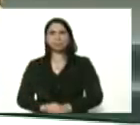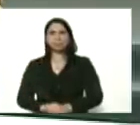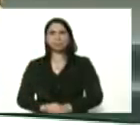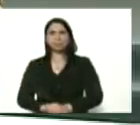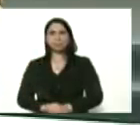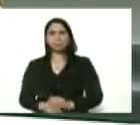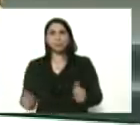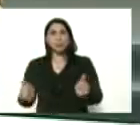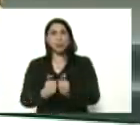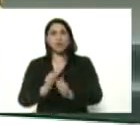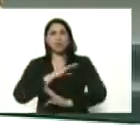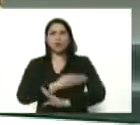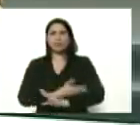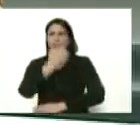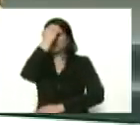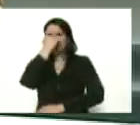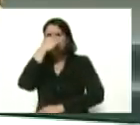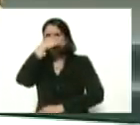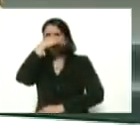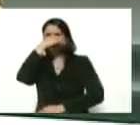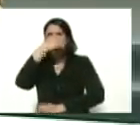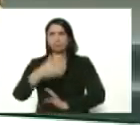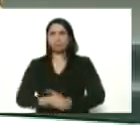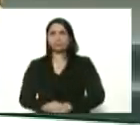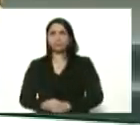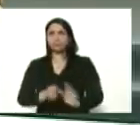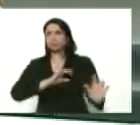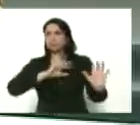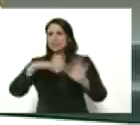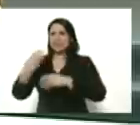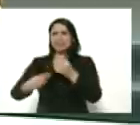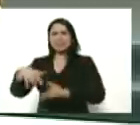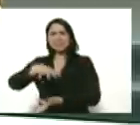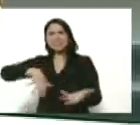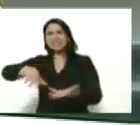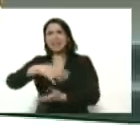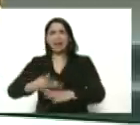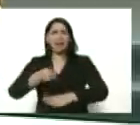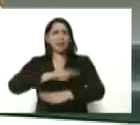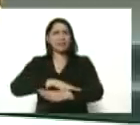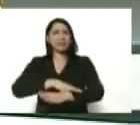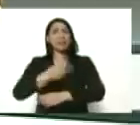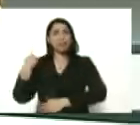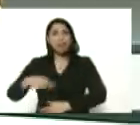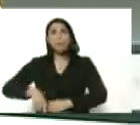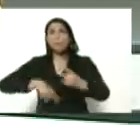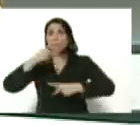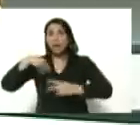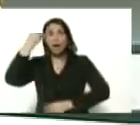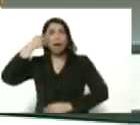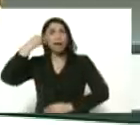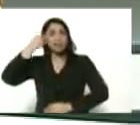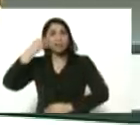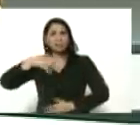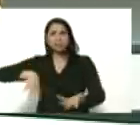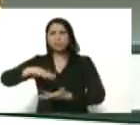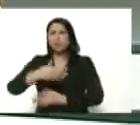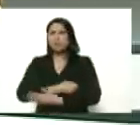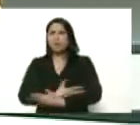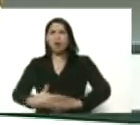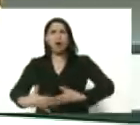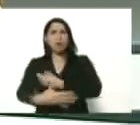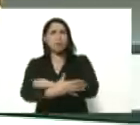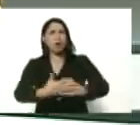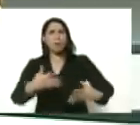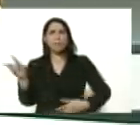con una fuerza terrorista que viniera a ser un desastre. Ahí tenemos los planes del desastre, un baño de sangre